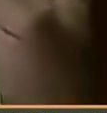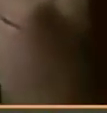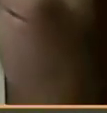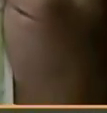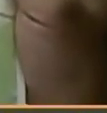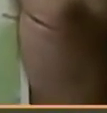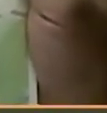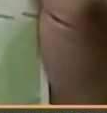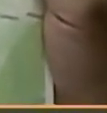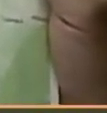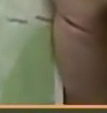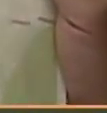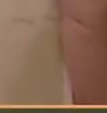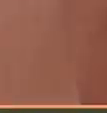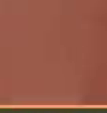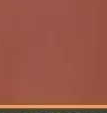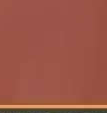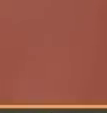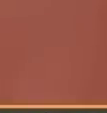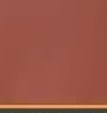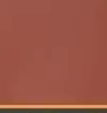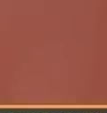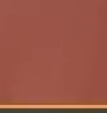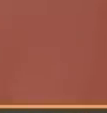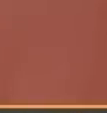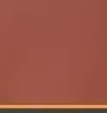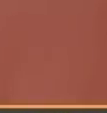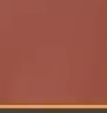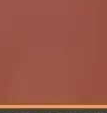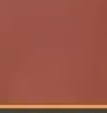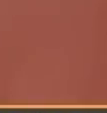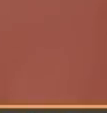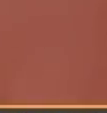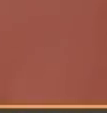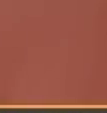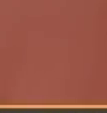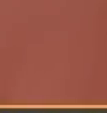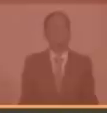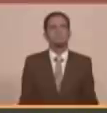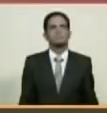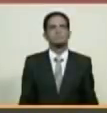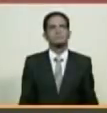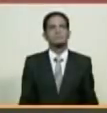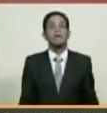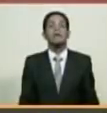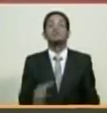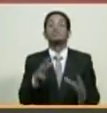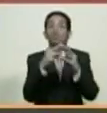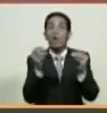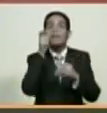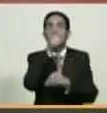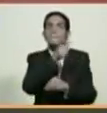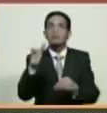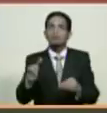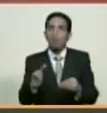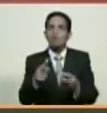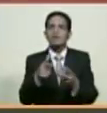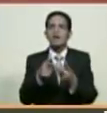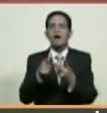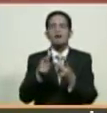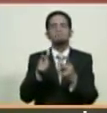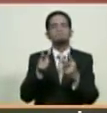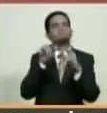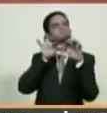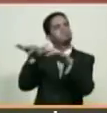Vigía para ser atendidos de manera gratuita. El 15% de todas las consultas del hospital